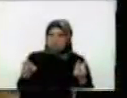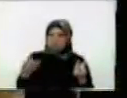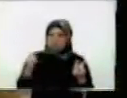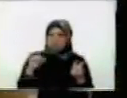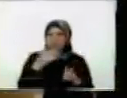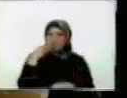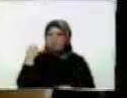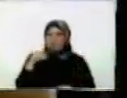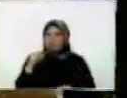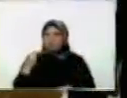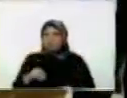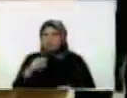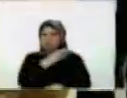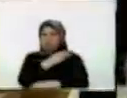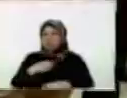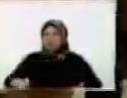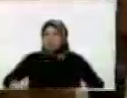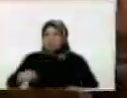una Fuerza Armada